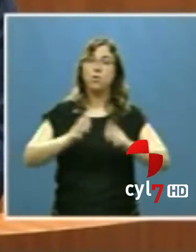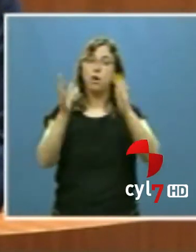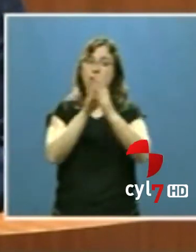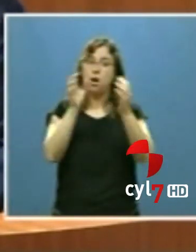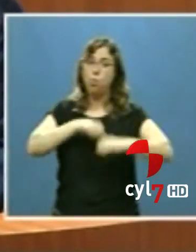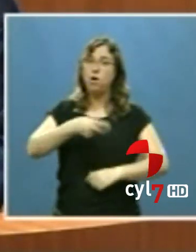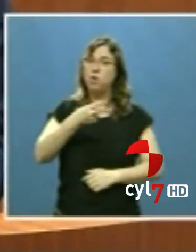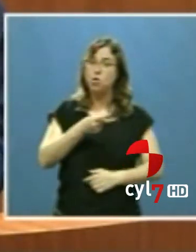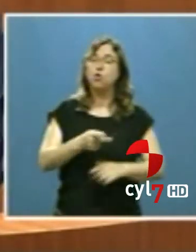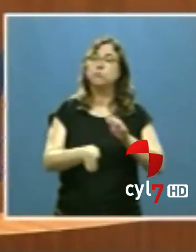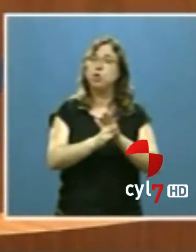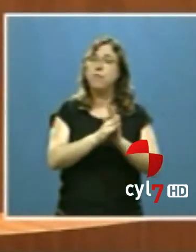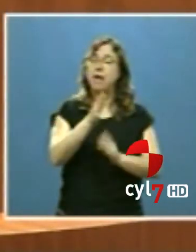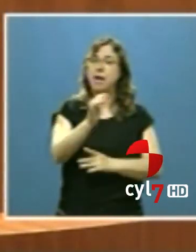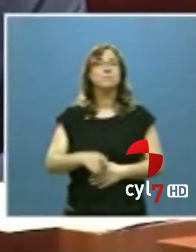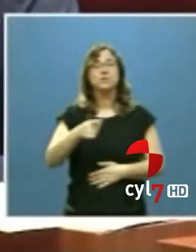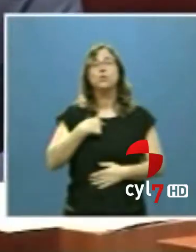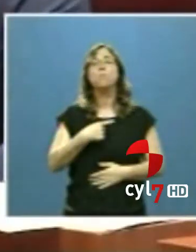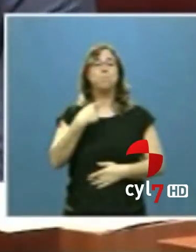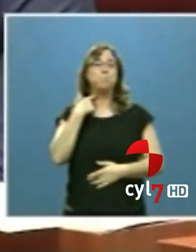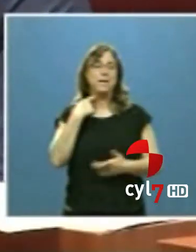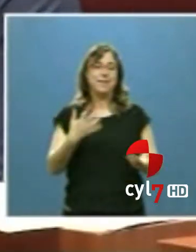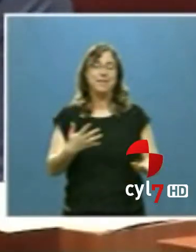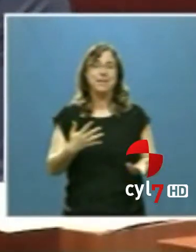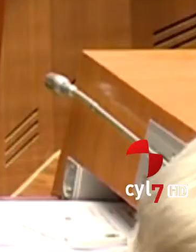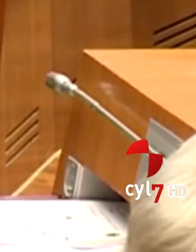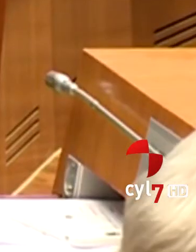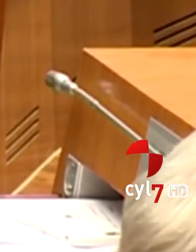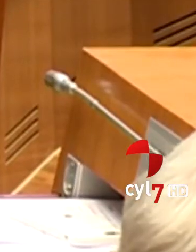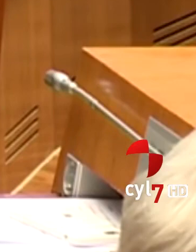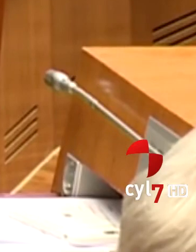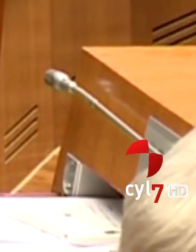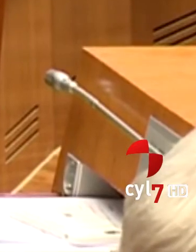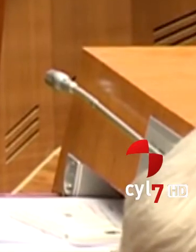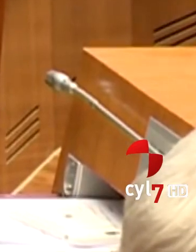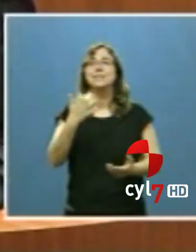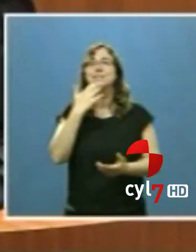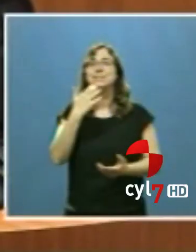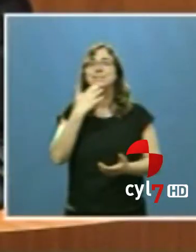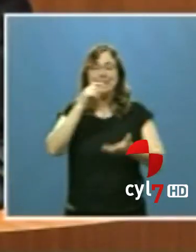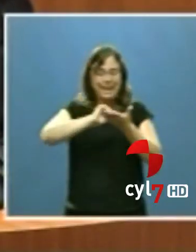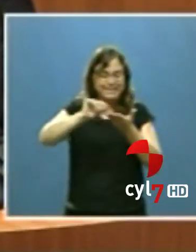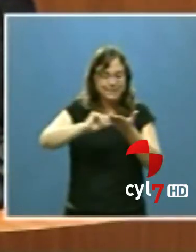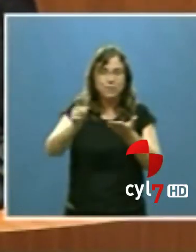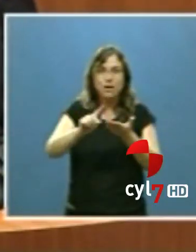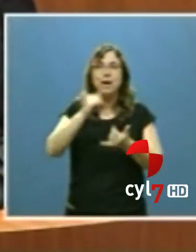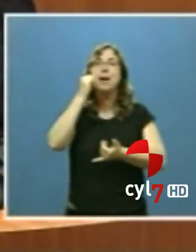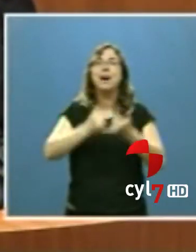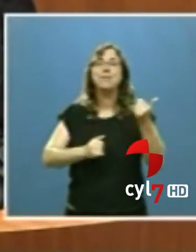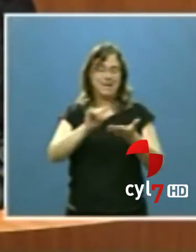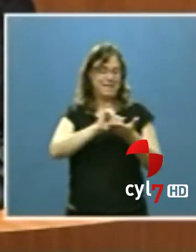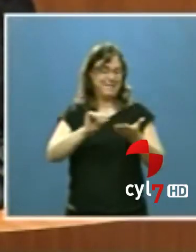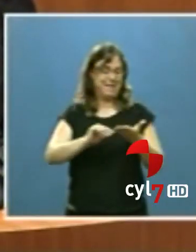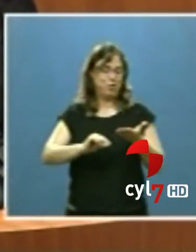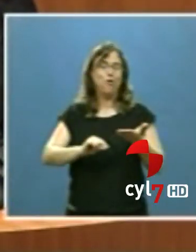tenido y que tenemos ahora mismo encima de la mesa es verdad que usted pierde bastante cuando no trae las cosas escritas y la parte final como la traía